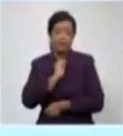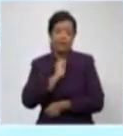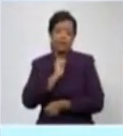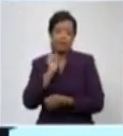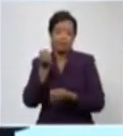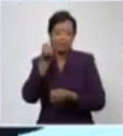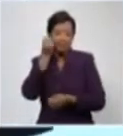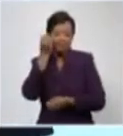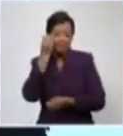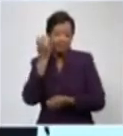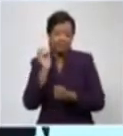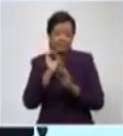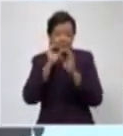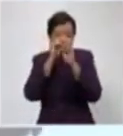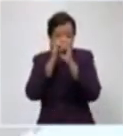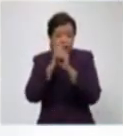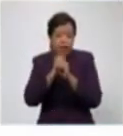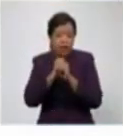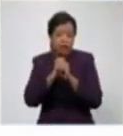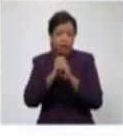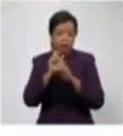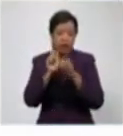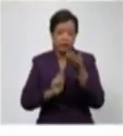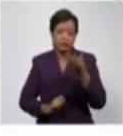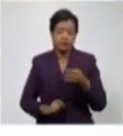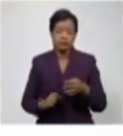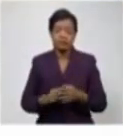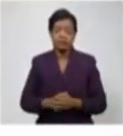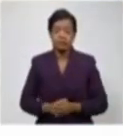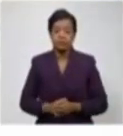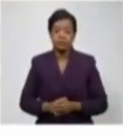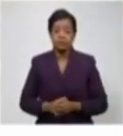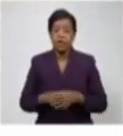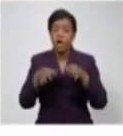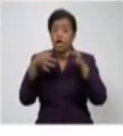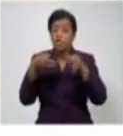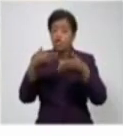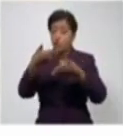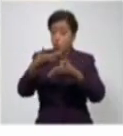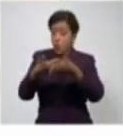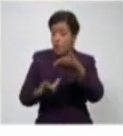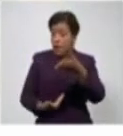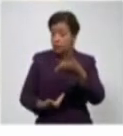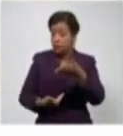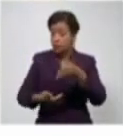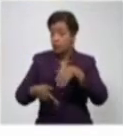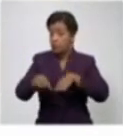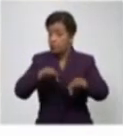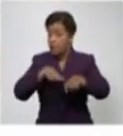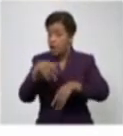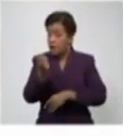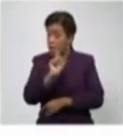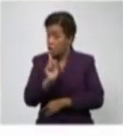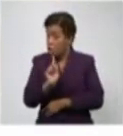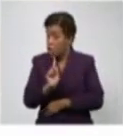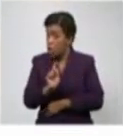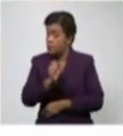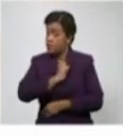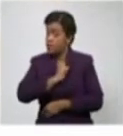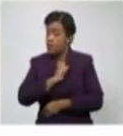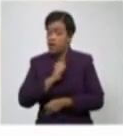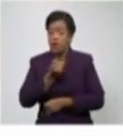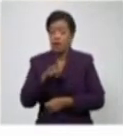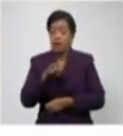muy secreto. Vamos a escuchar. El documento no lo muevas para ninguna parte, que están evitando que se filtre para